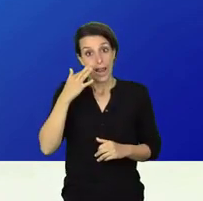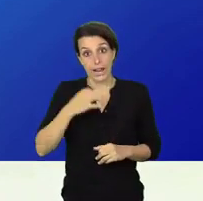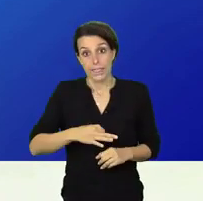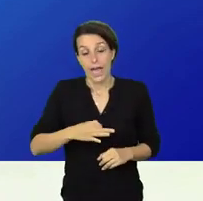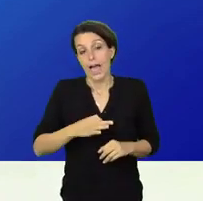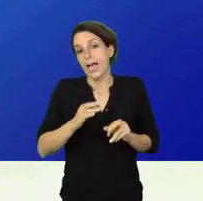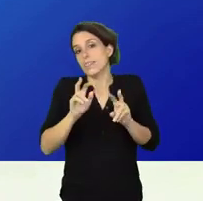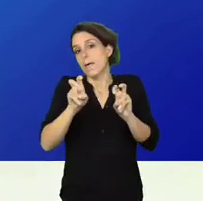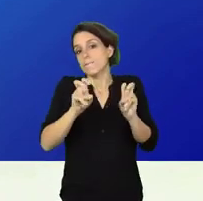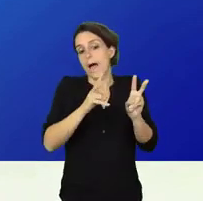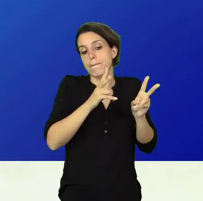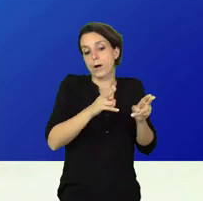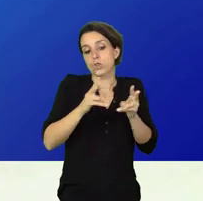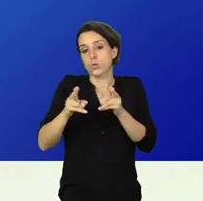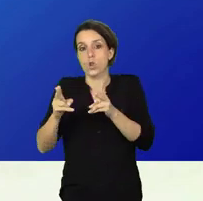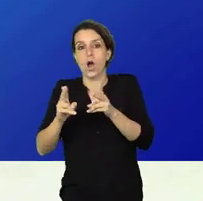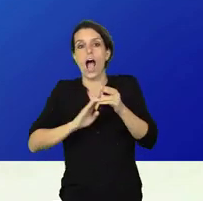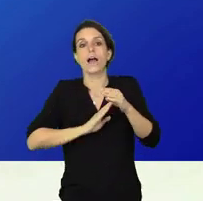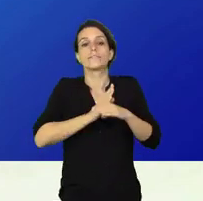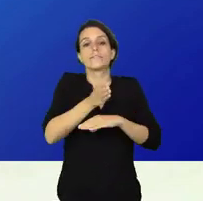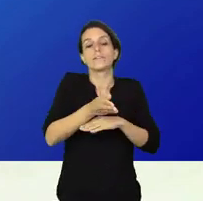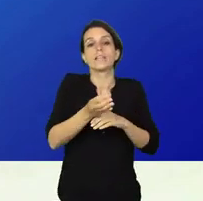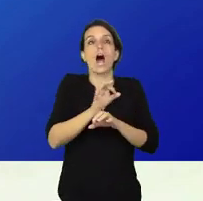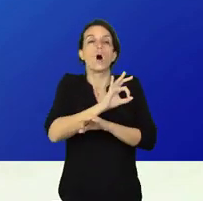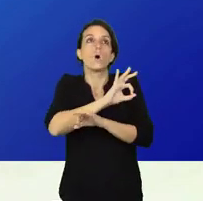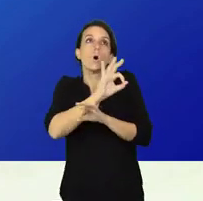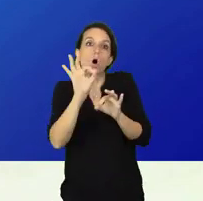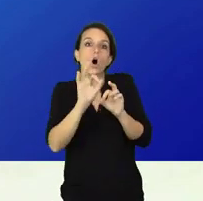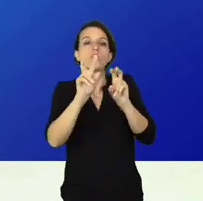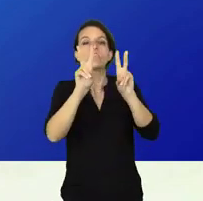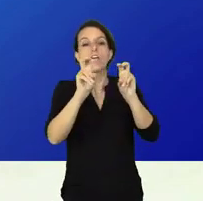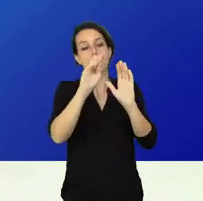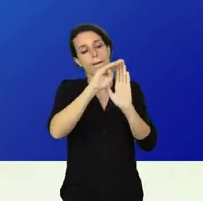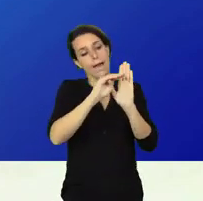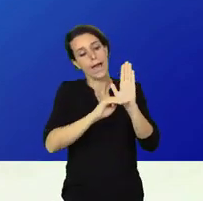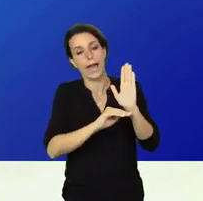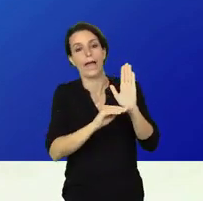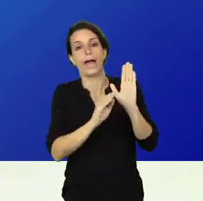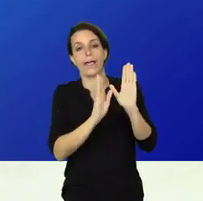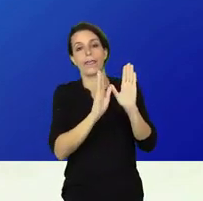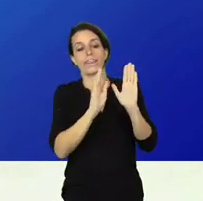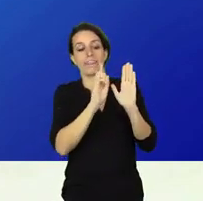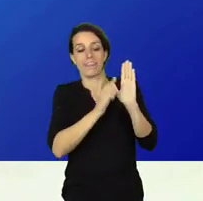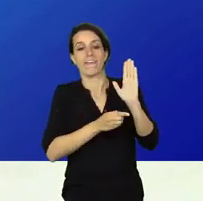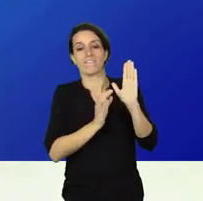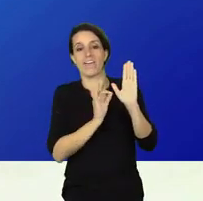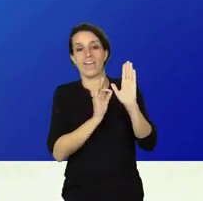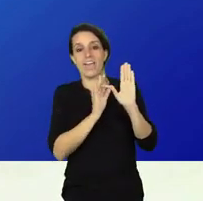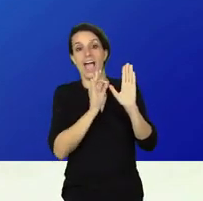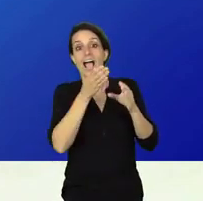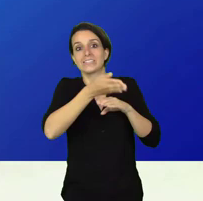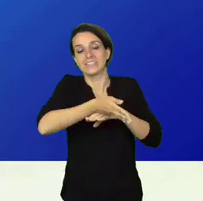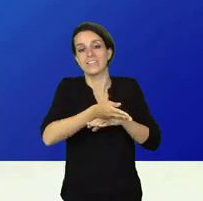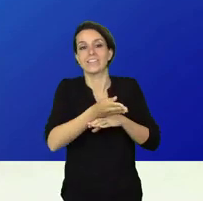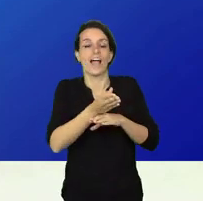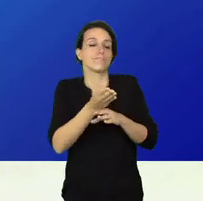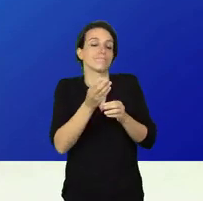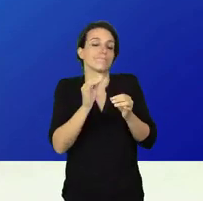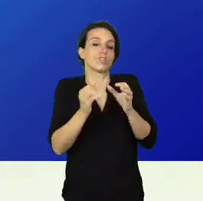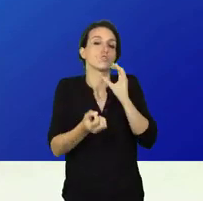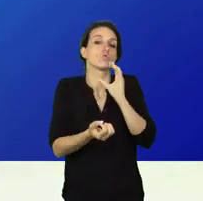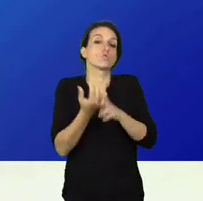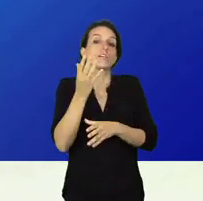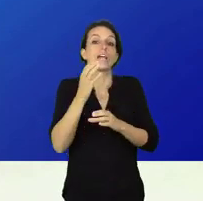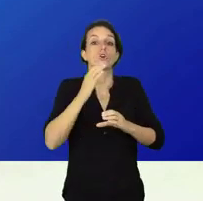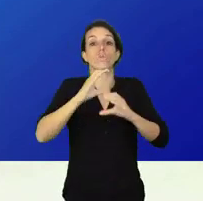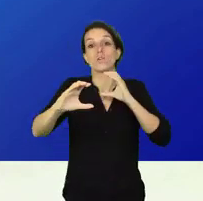En realidad la propuesta de módulos de accesibilidad o contenidos de accesibilidad comenzó específicamente en el área de la comunicación y